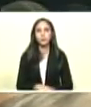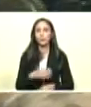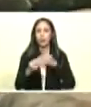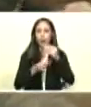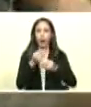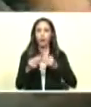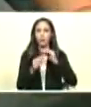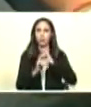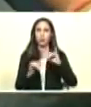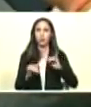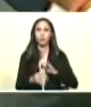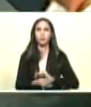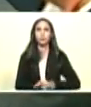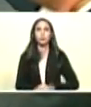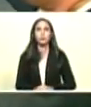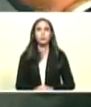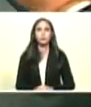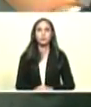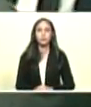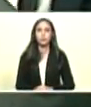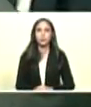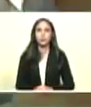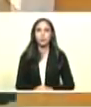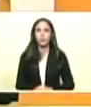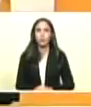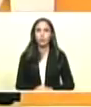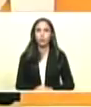Ejecutes. Igualmente por aquí